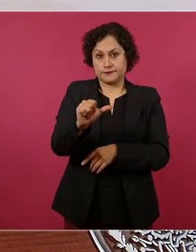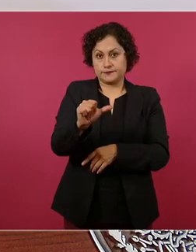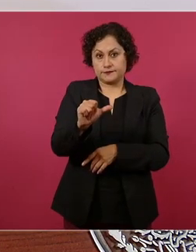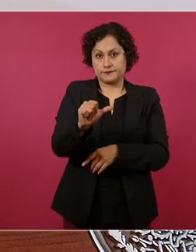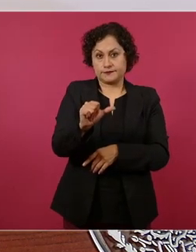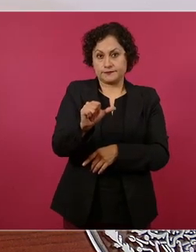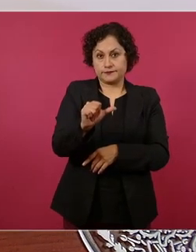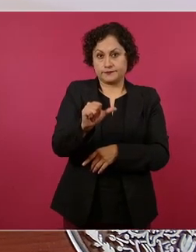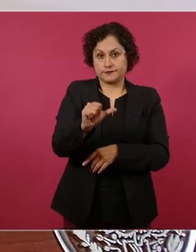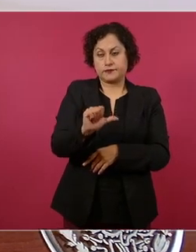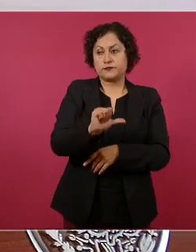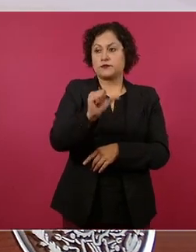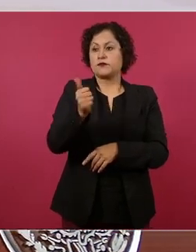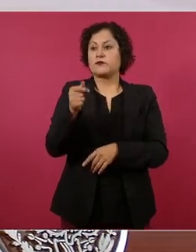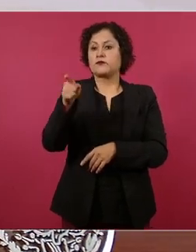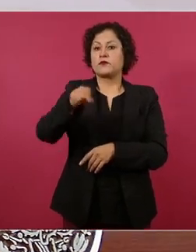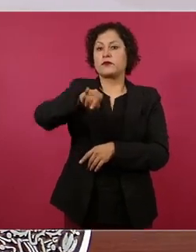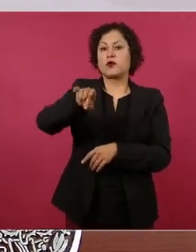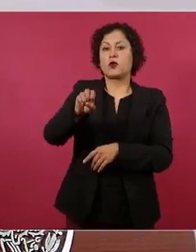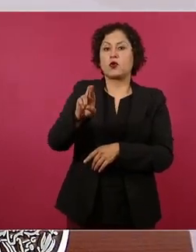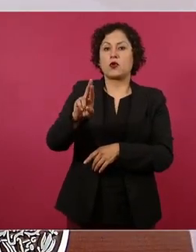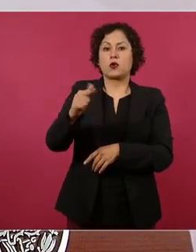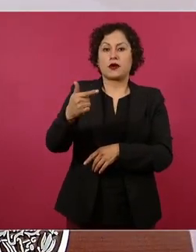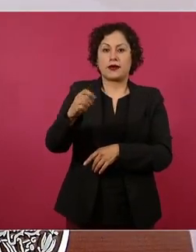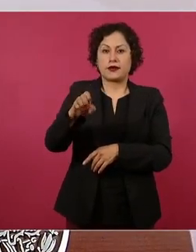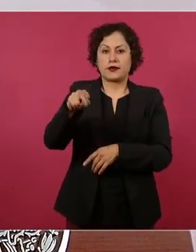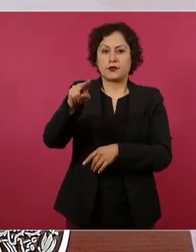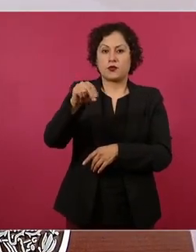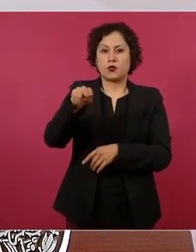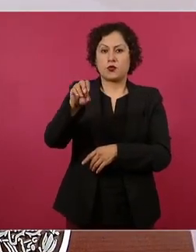lo vea Jorge Nuño,